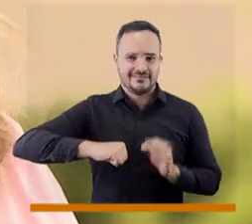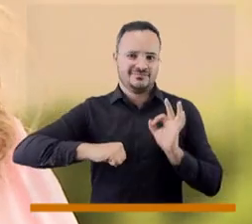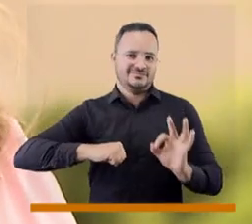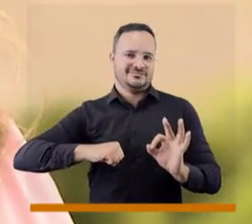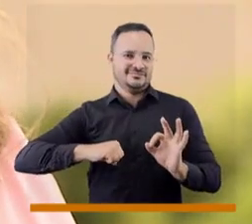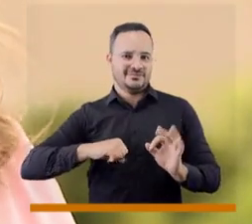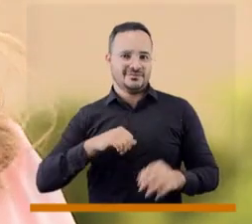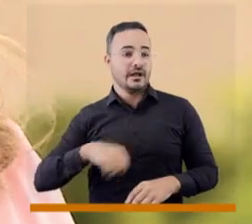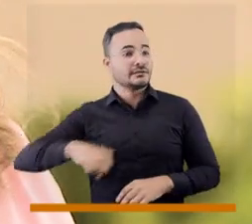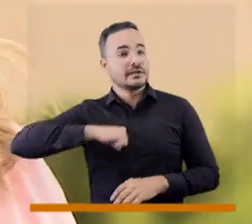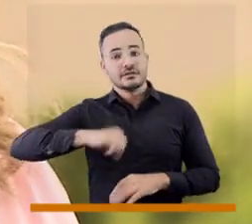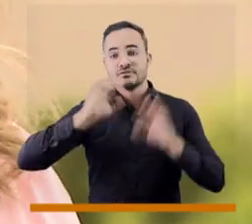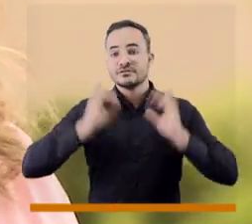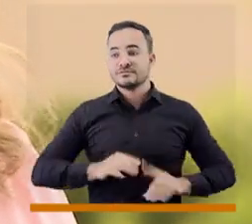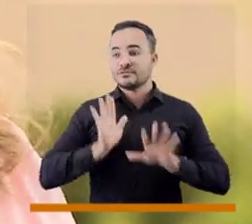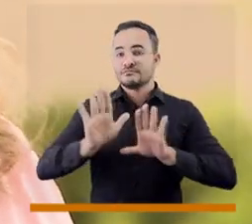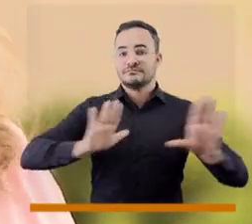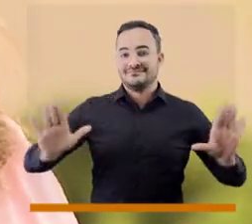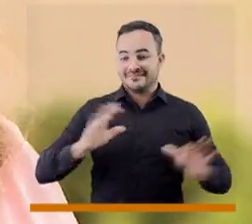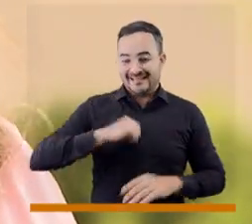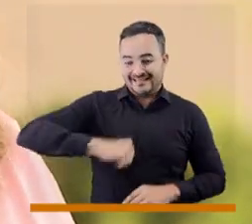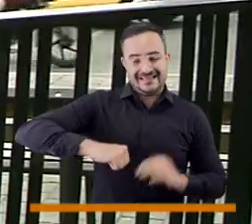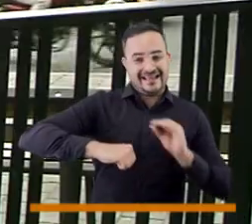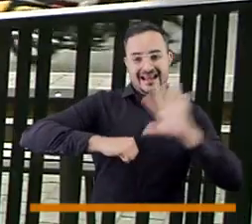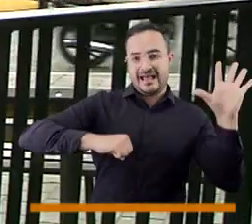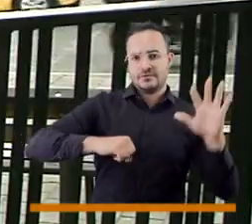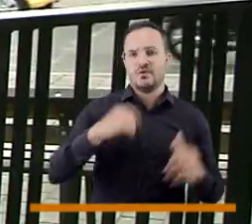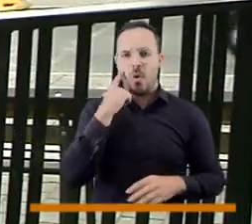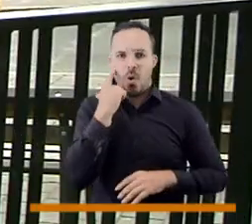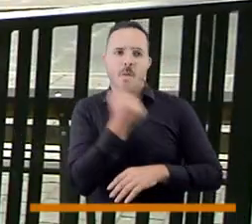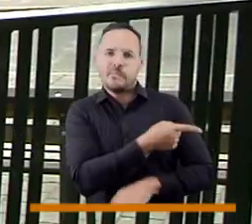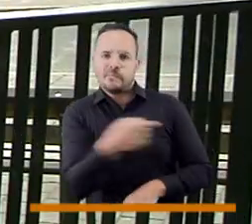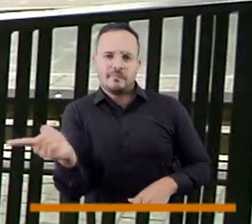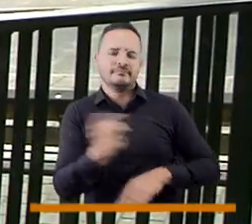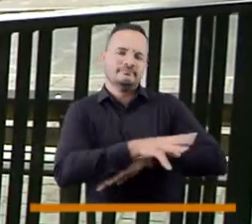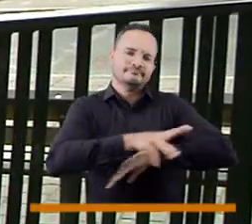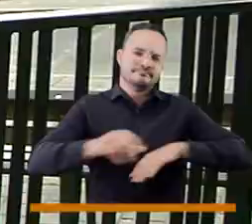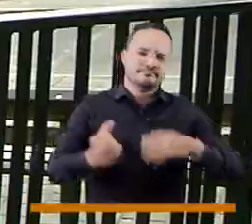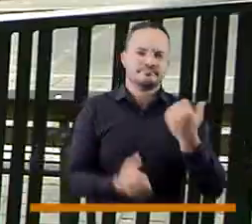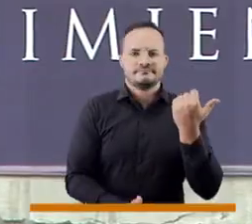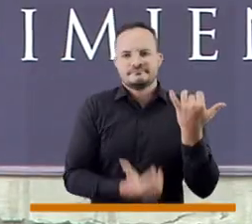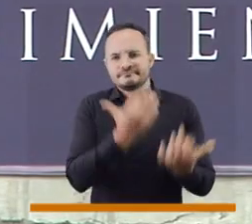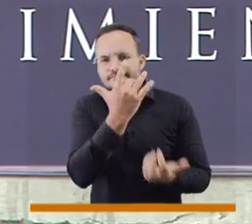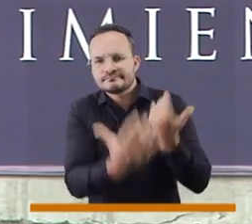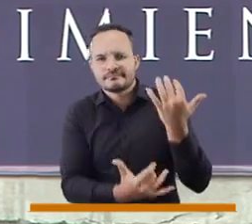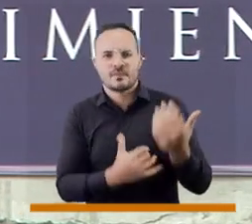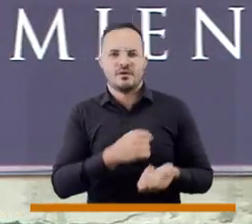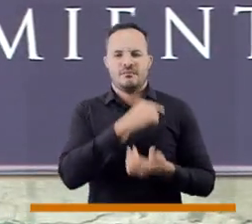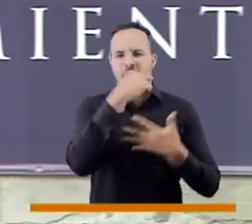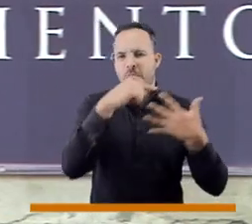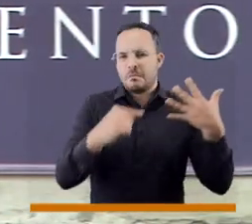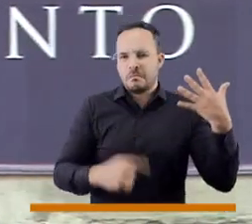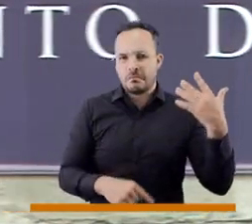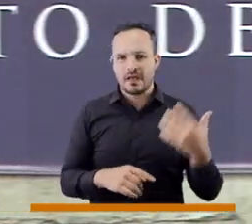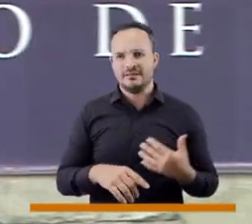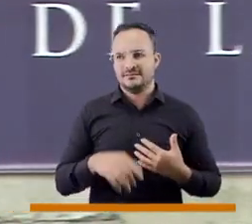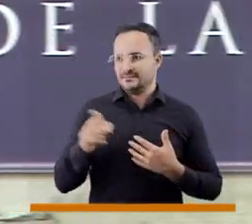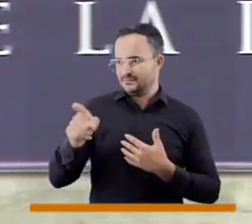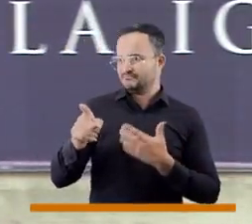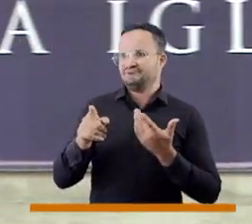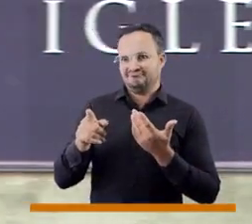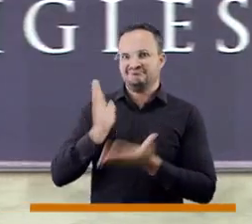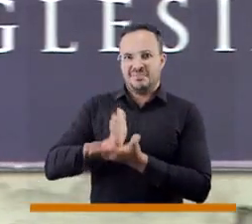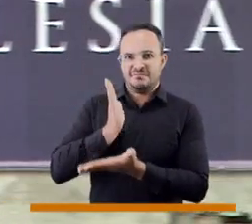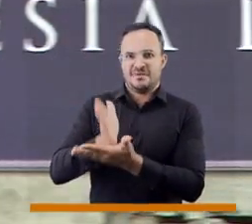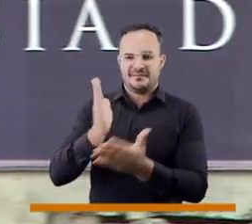derecho, porque en los últimos años, usted lo mencionaba, no solamente tenemos los robos, sino vandalismos, incendios